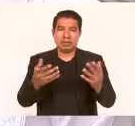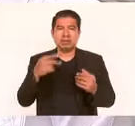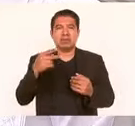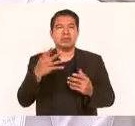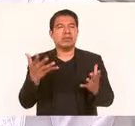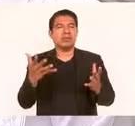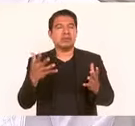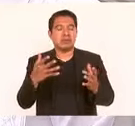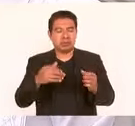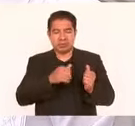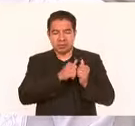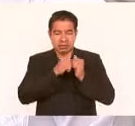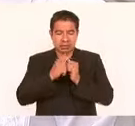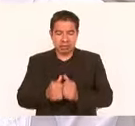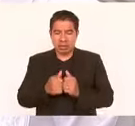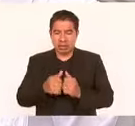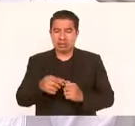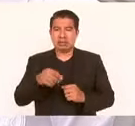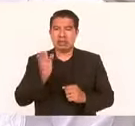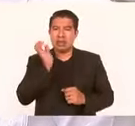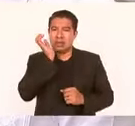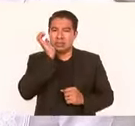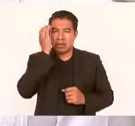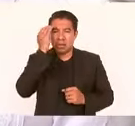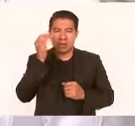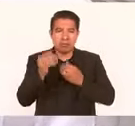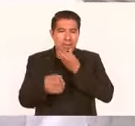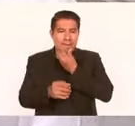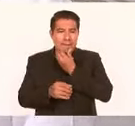Cristóbal. Hubo un naufragio